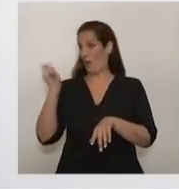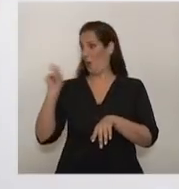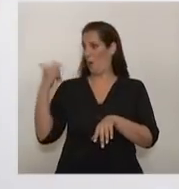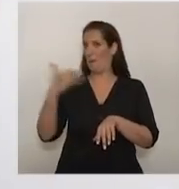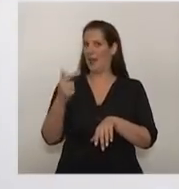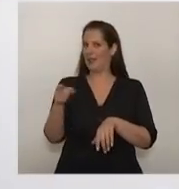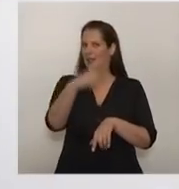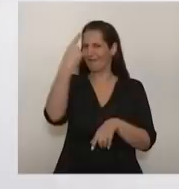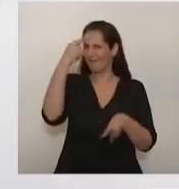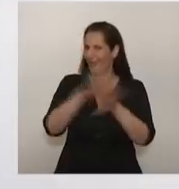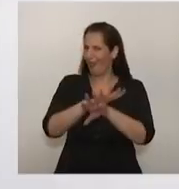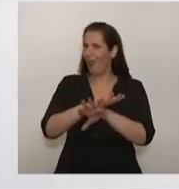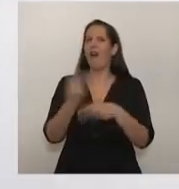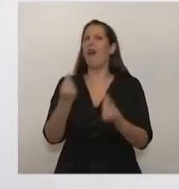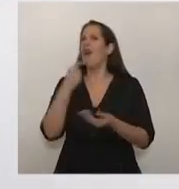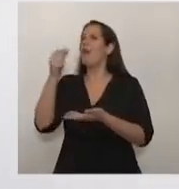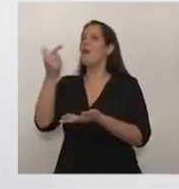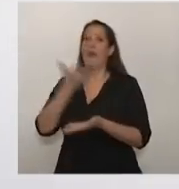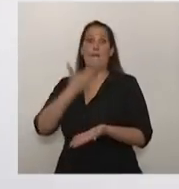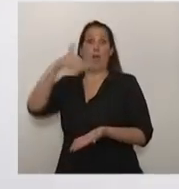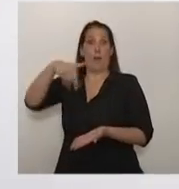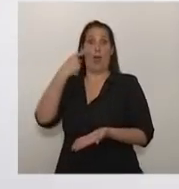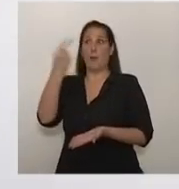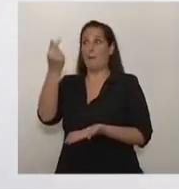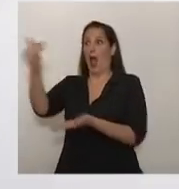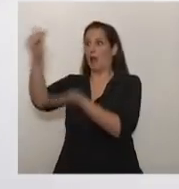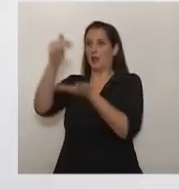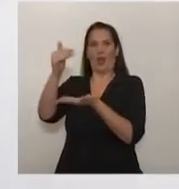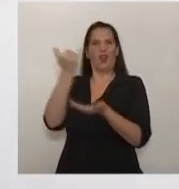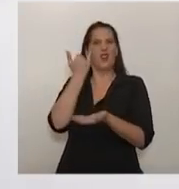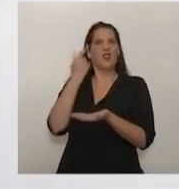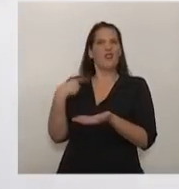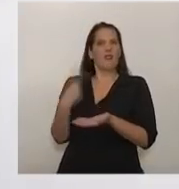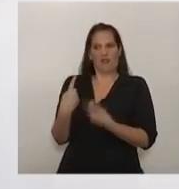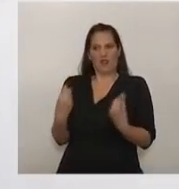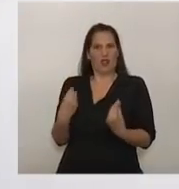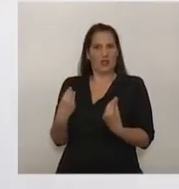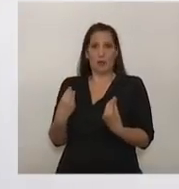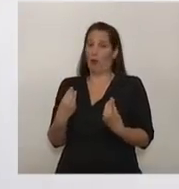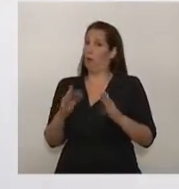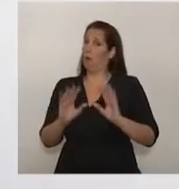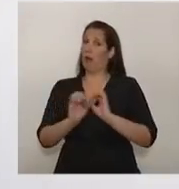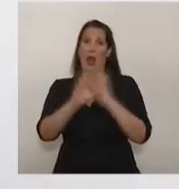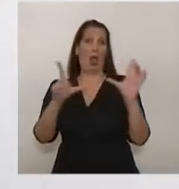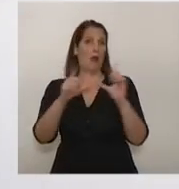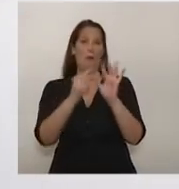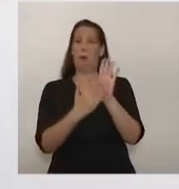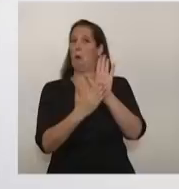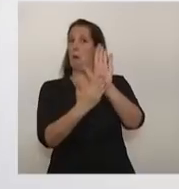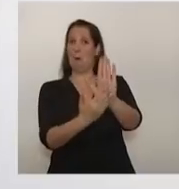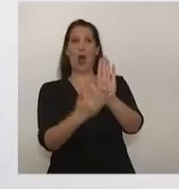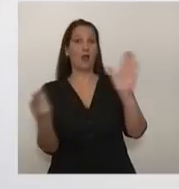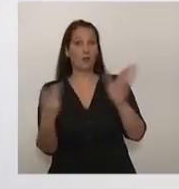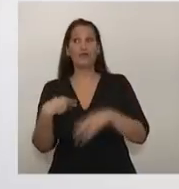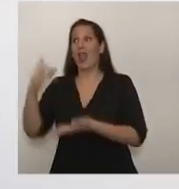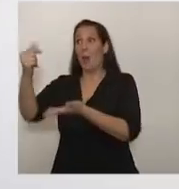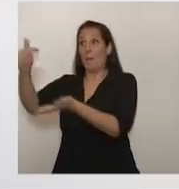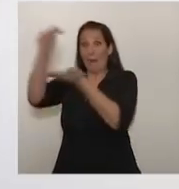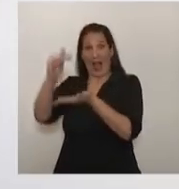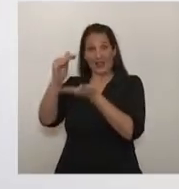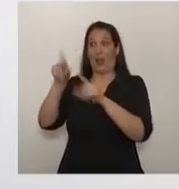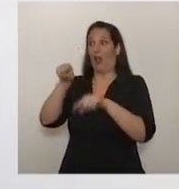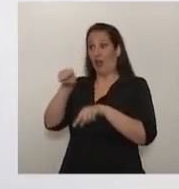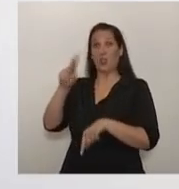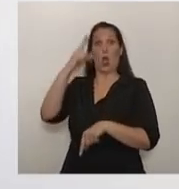sobre qué hicimos con la plata que nos dio el fondo. Otra vez, no hay misterio, y los números lo muestran. El 95%